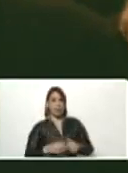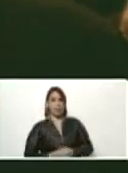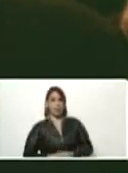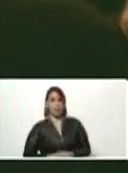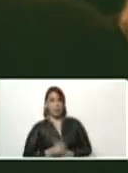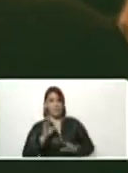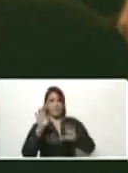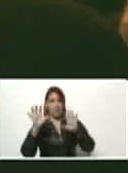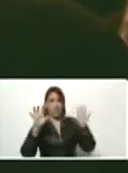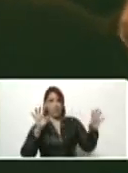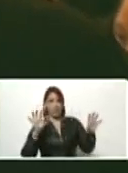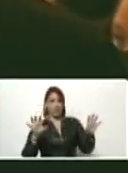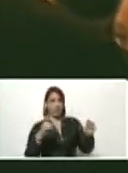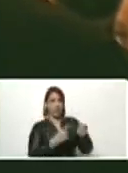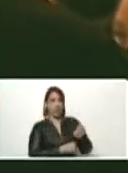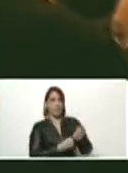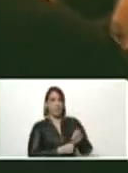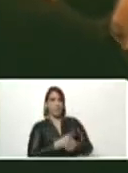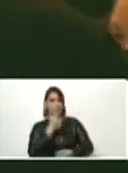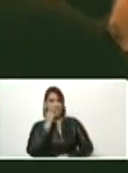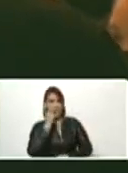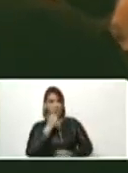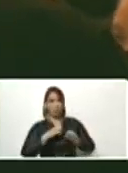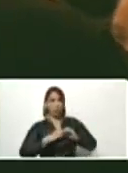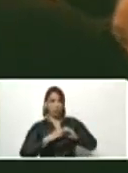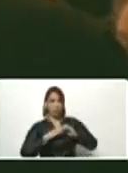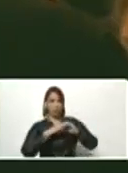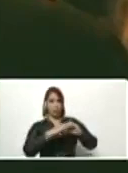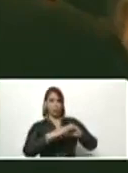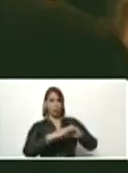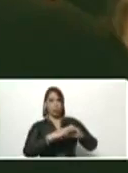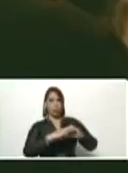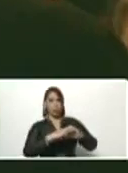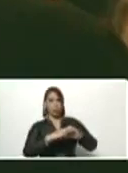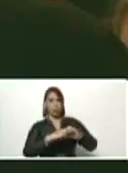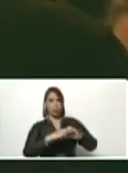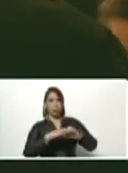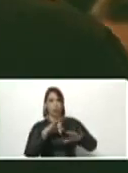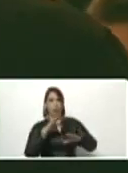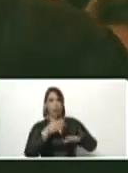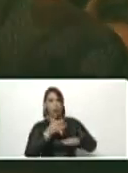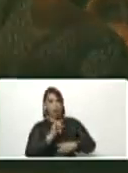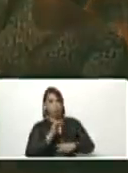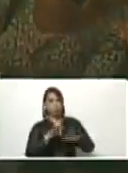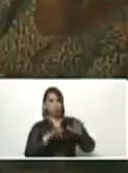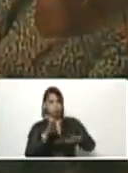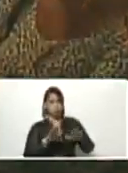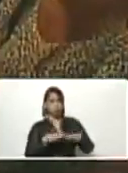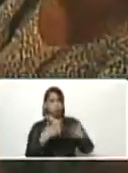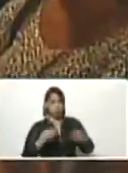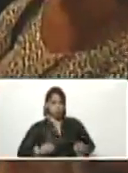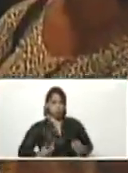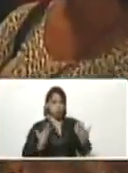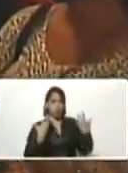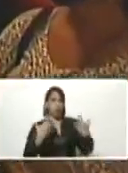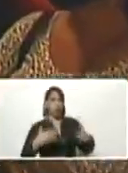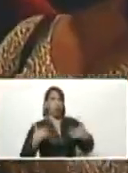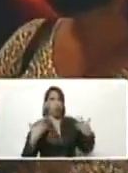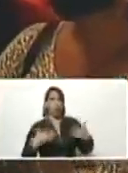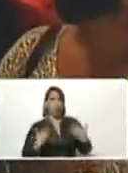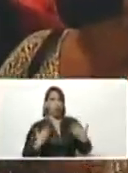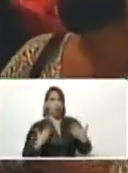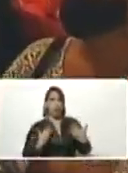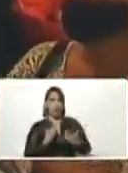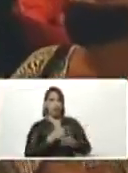los países hermanos, que su corazón, aun cuando rebosa de alegría por la liberación de Venezuela, él piensa ir al